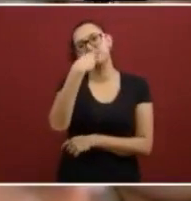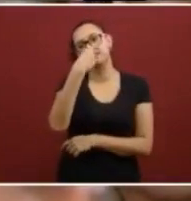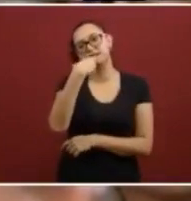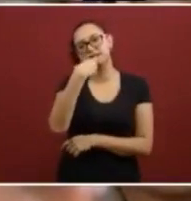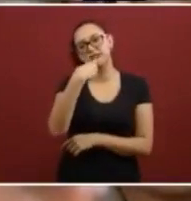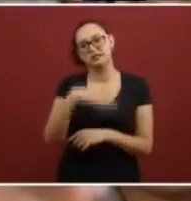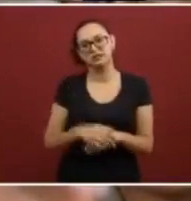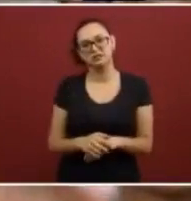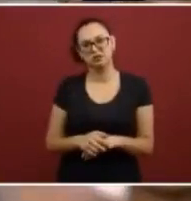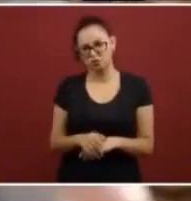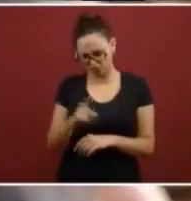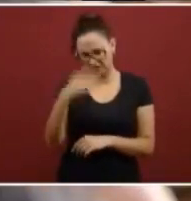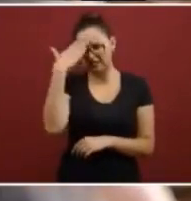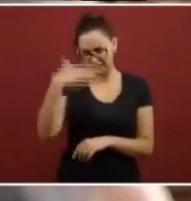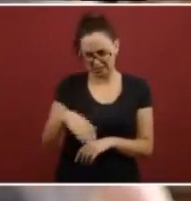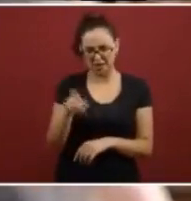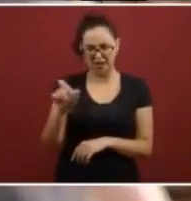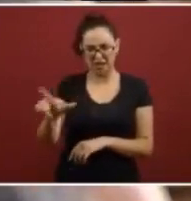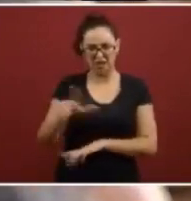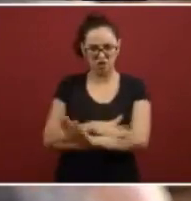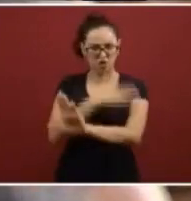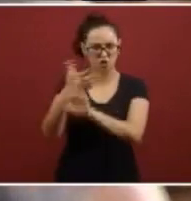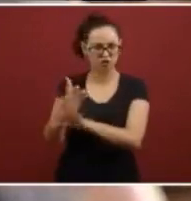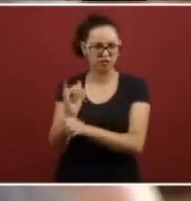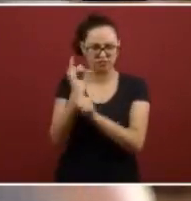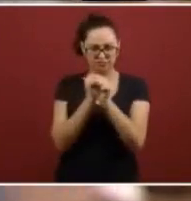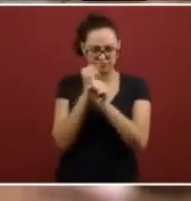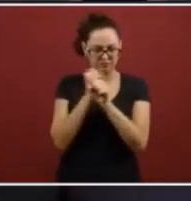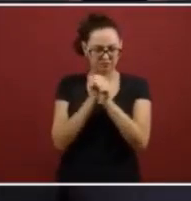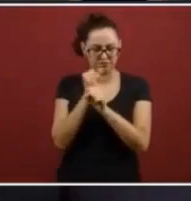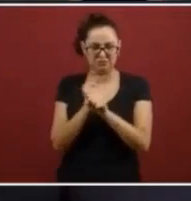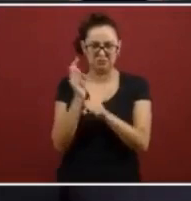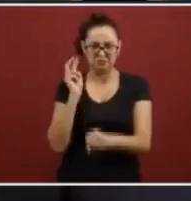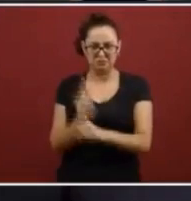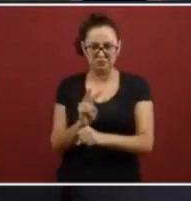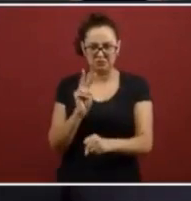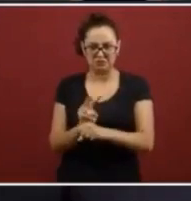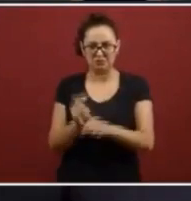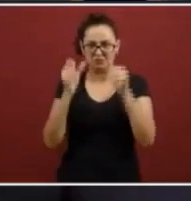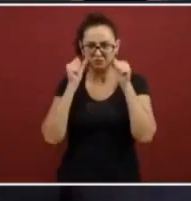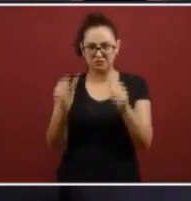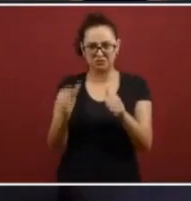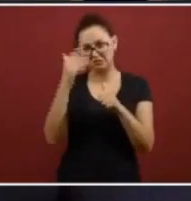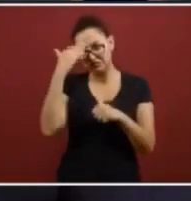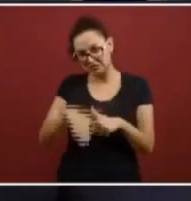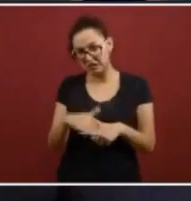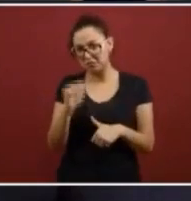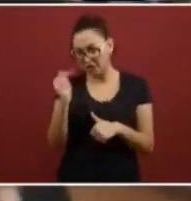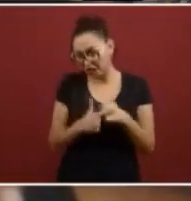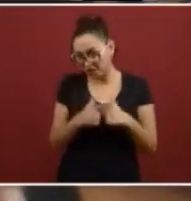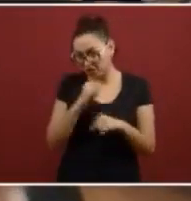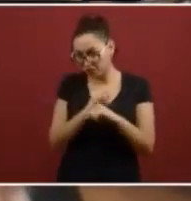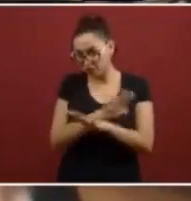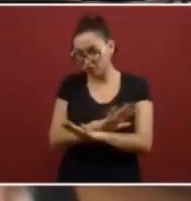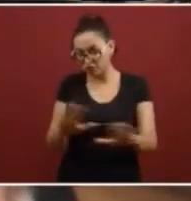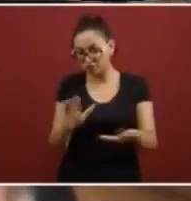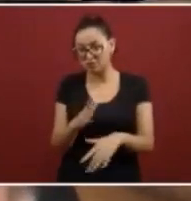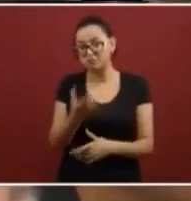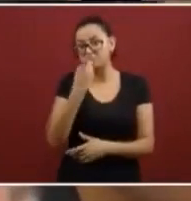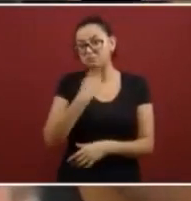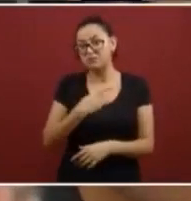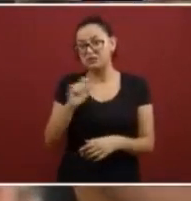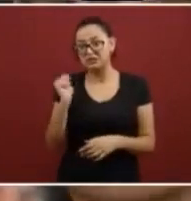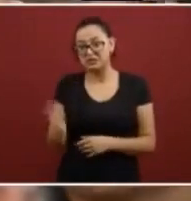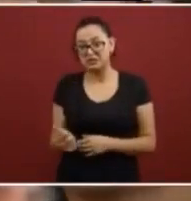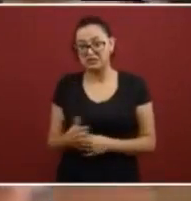about the ¿Usted sale está of enterado de esa medicine. investigación? Are you sure, ¿La ha seguido? ¿Se ha aware enterado? of some kind of ¿No le ha a pasado la información? situation where they ¿Quiere were que me dijera algo selling the